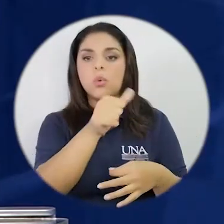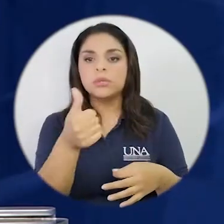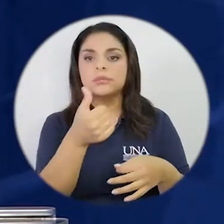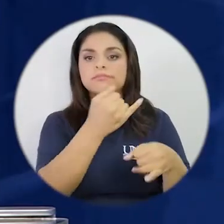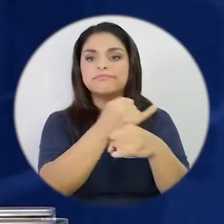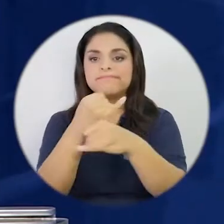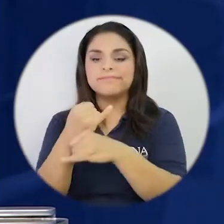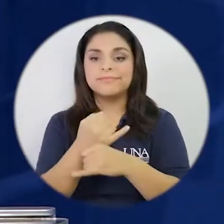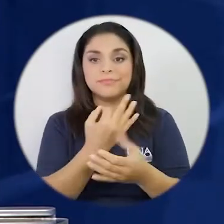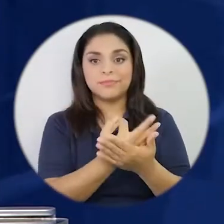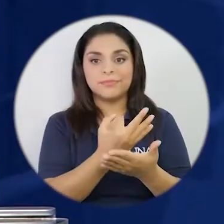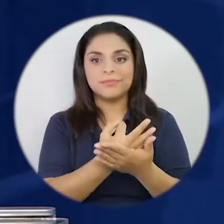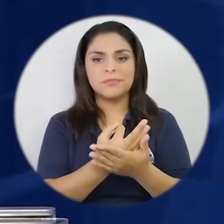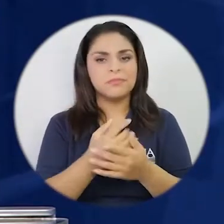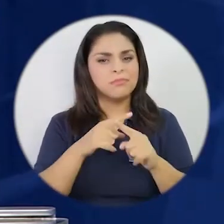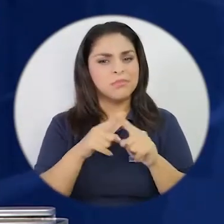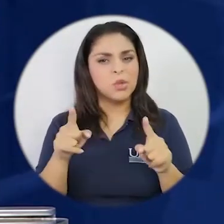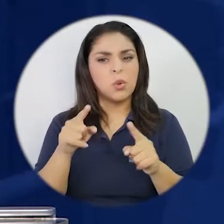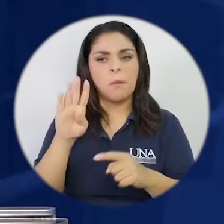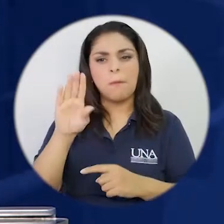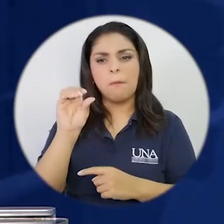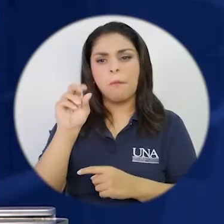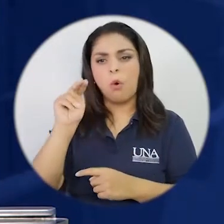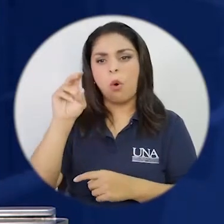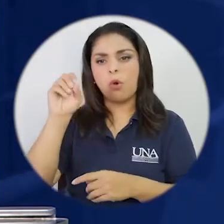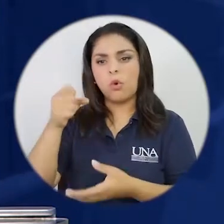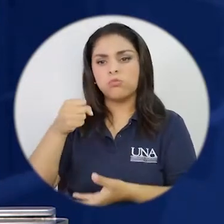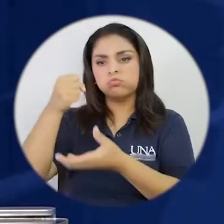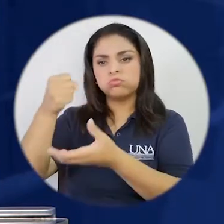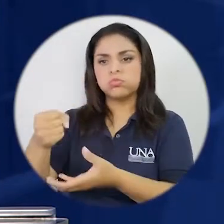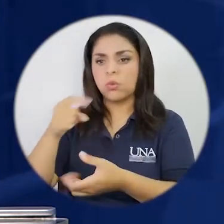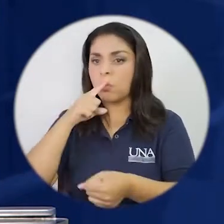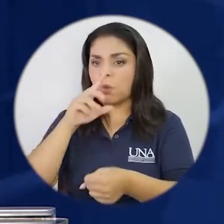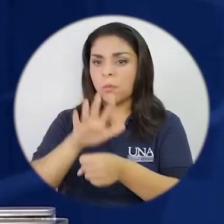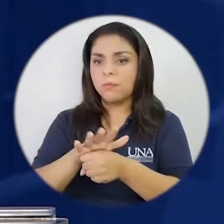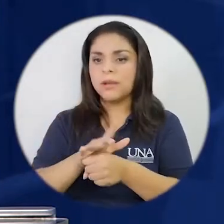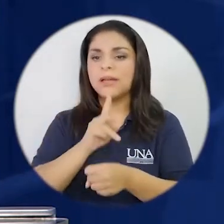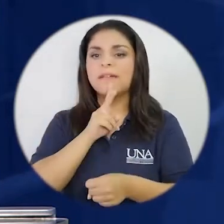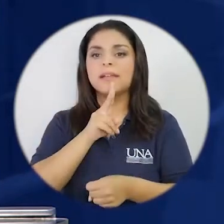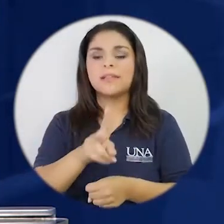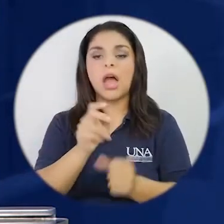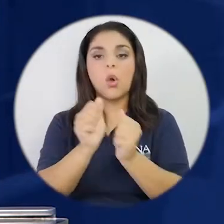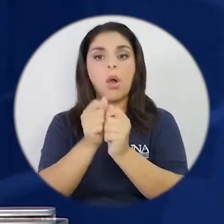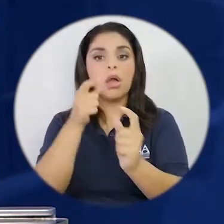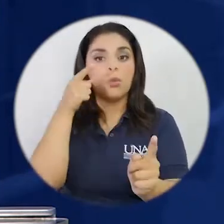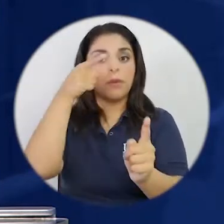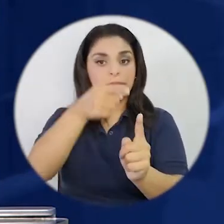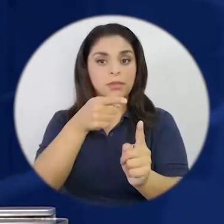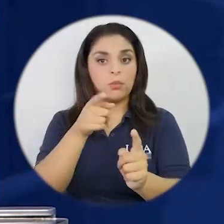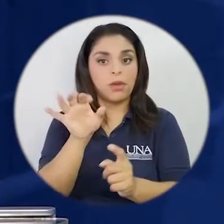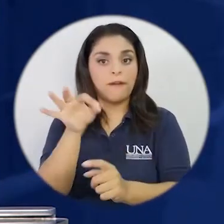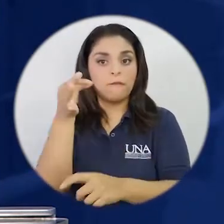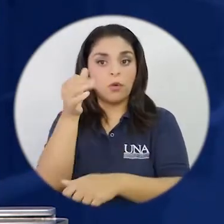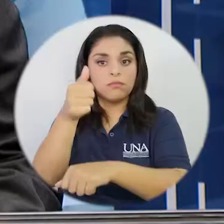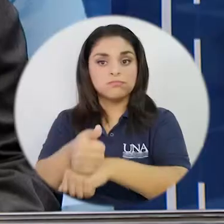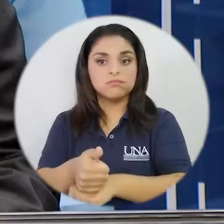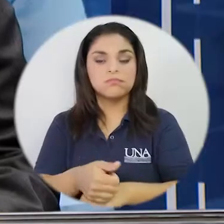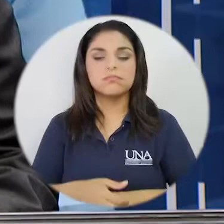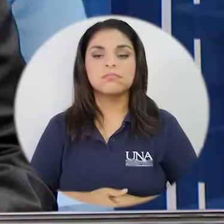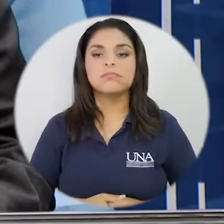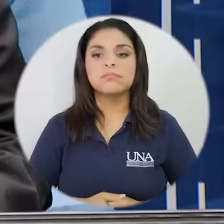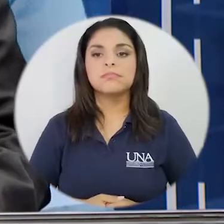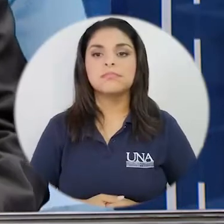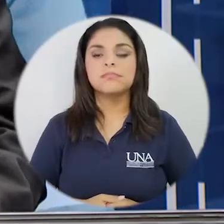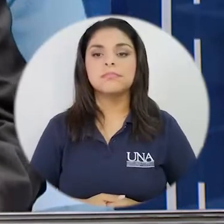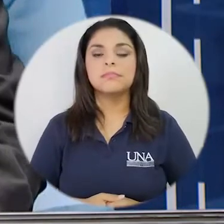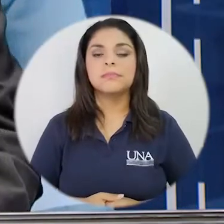financieras y demás. ¿Está cumpliendo el bono familiar de la vivienda con el objetivo para el cual fue creado? Primeramente,